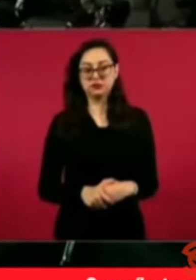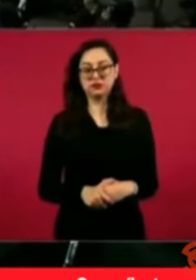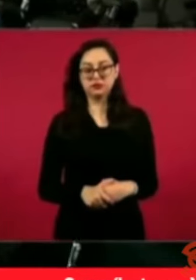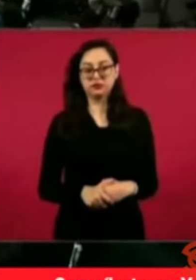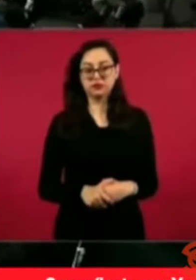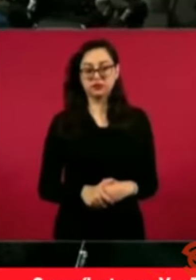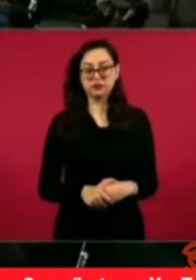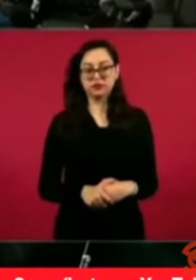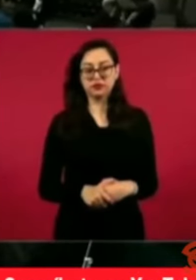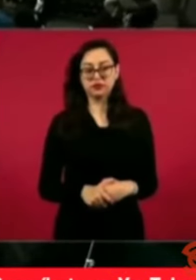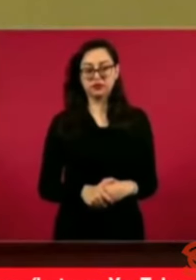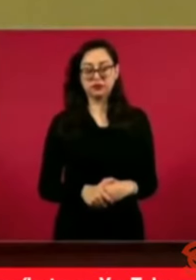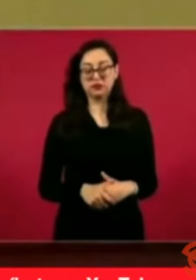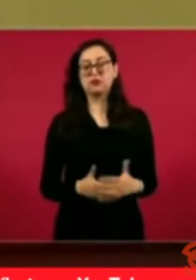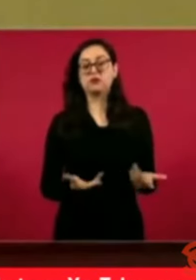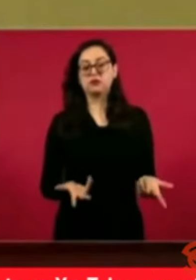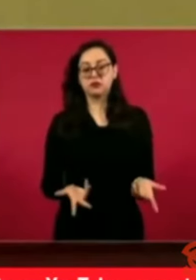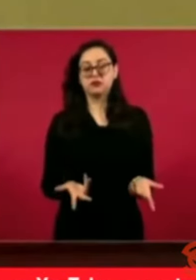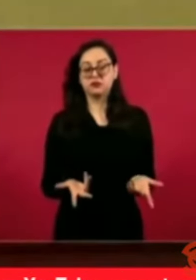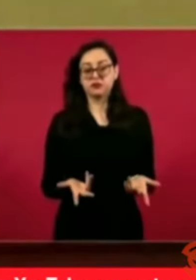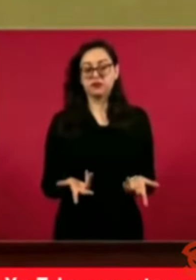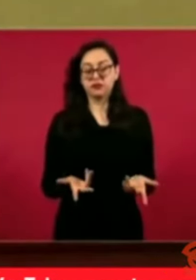19, sí.